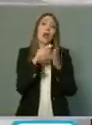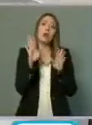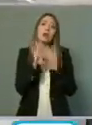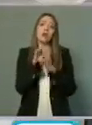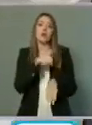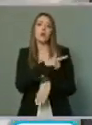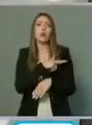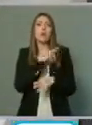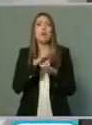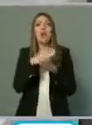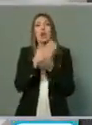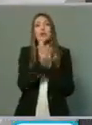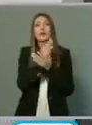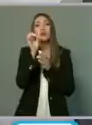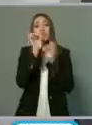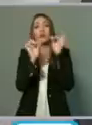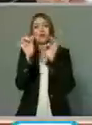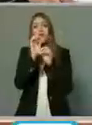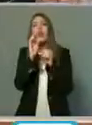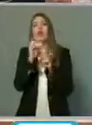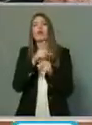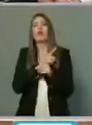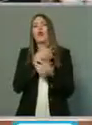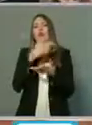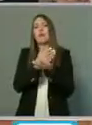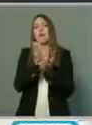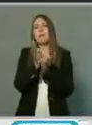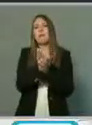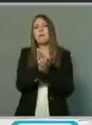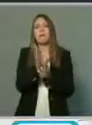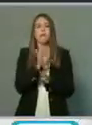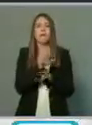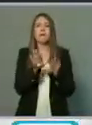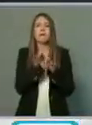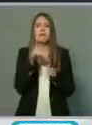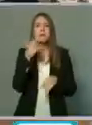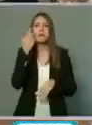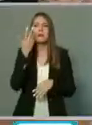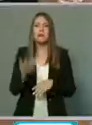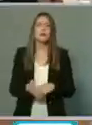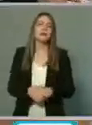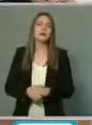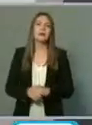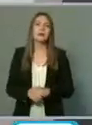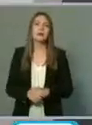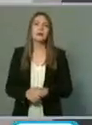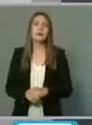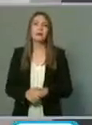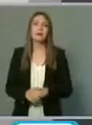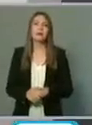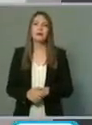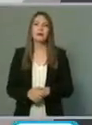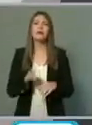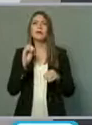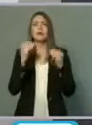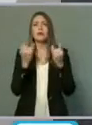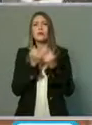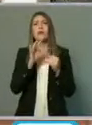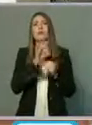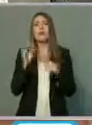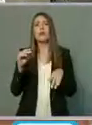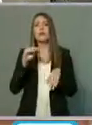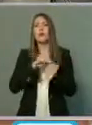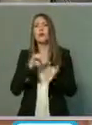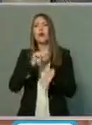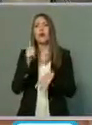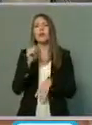más picada, si la queremos solamente partida a la mitad, la podemos partir. O si queremos a lo mejor otro tipo de semilla, ¿se podrá?